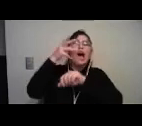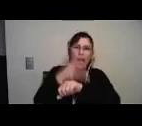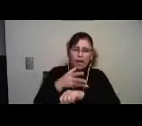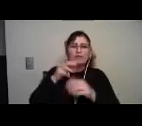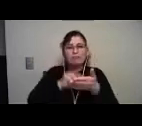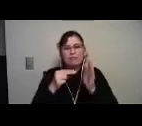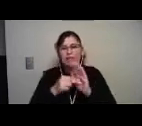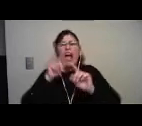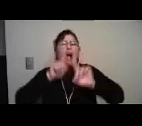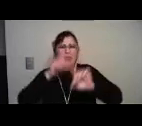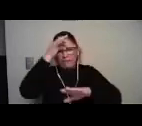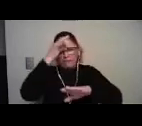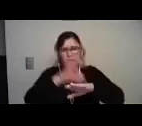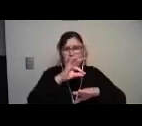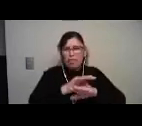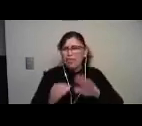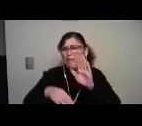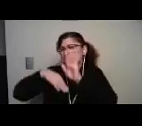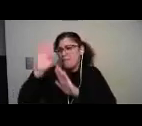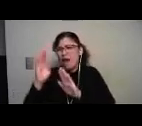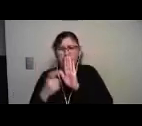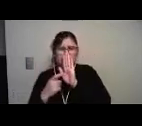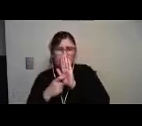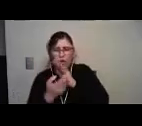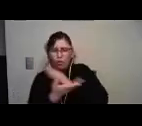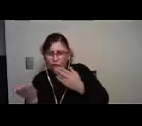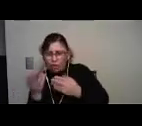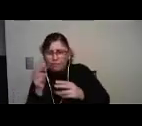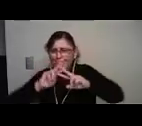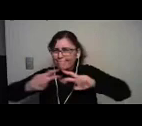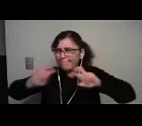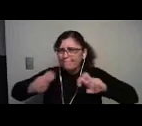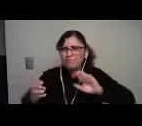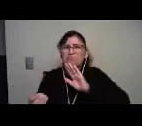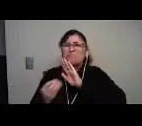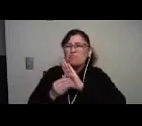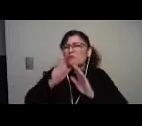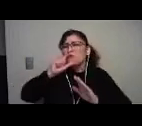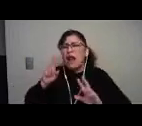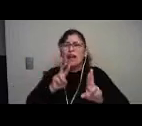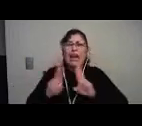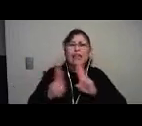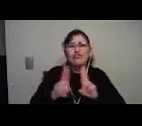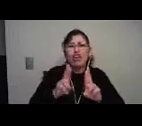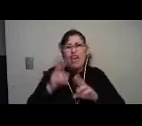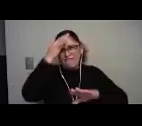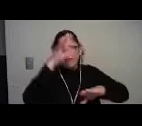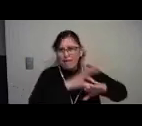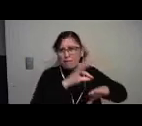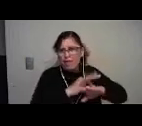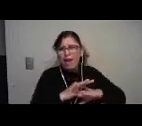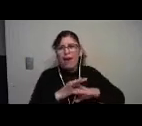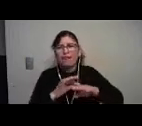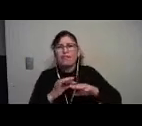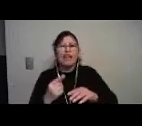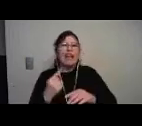breve listado de aquellas cosas más comunes, lo que yo les voy a pedir es que ustedes vayan investigando un poco de cuál es la relación entre estas enfermedades y